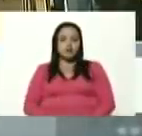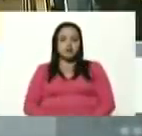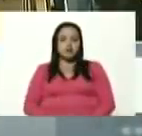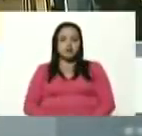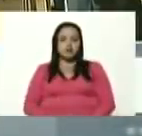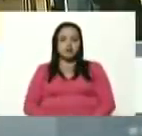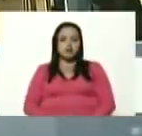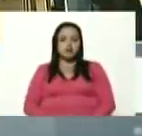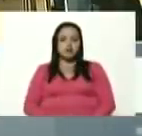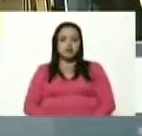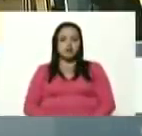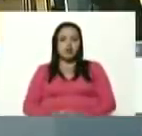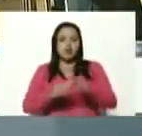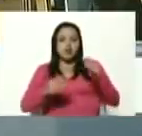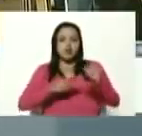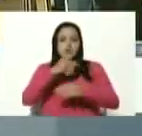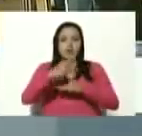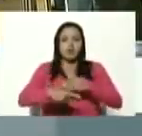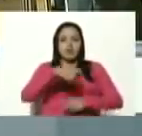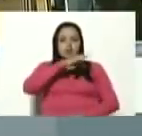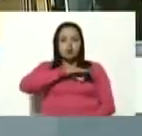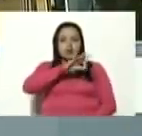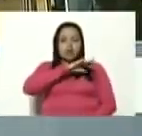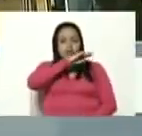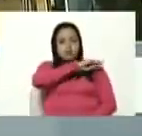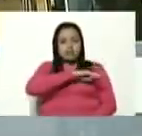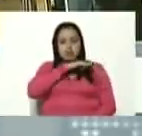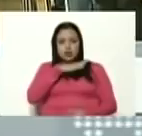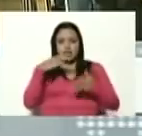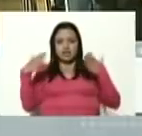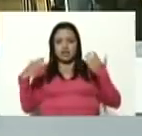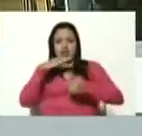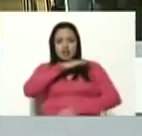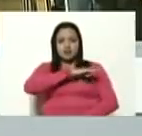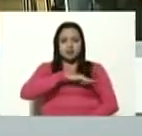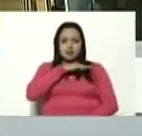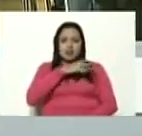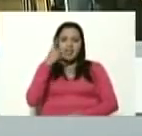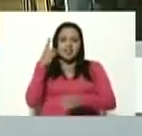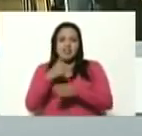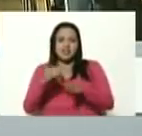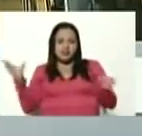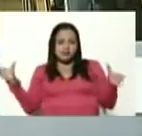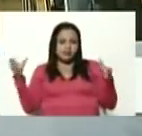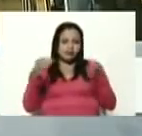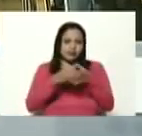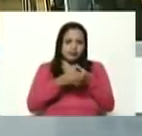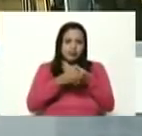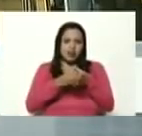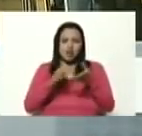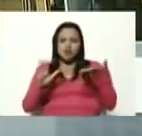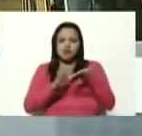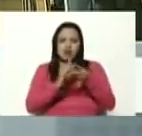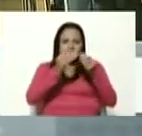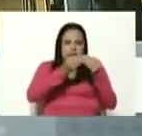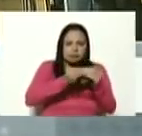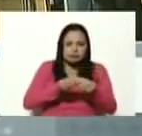Todos estos planes sociales, todas estas misiones, grandes misiones, tienen que confluir en la cartografía